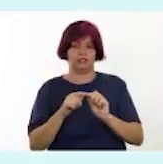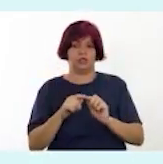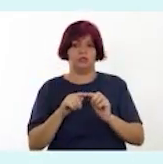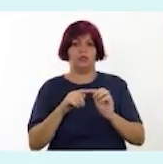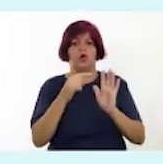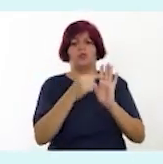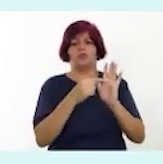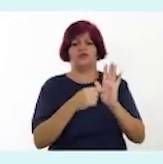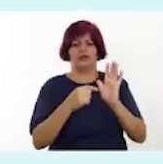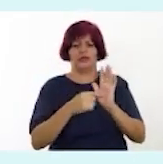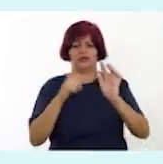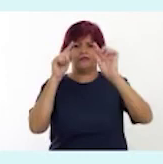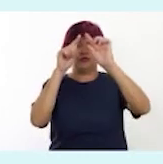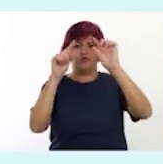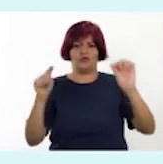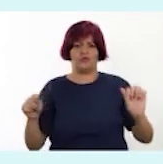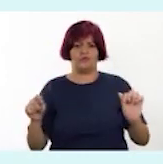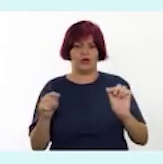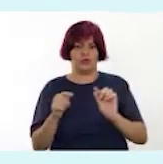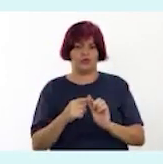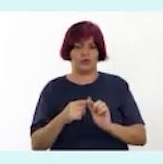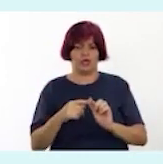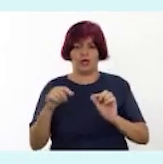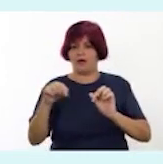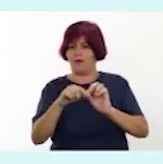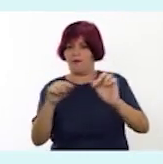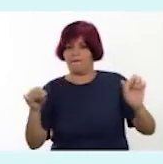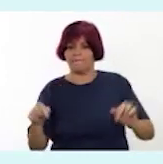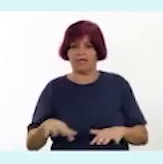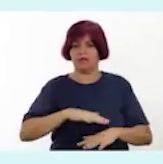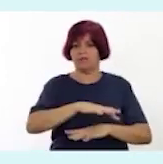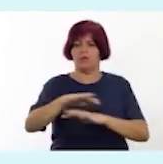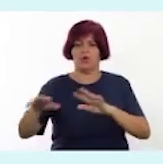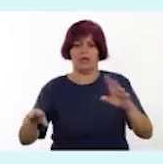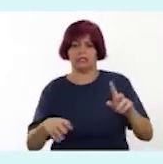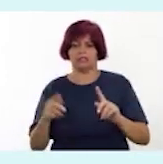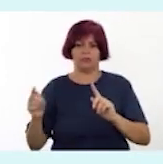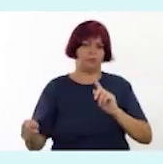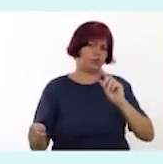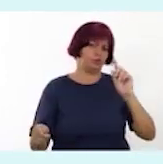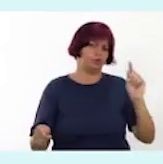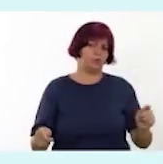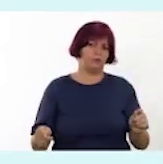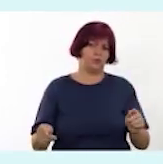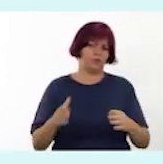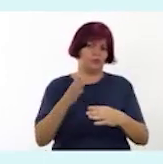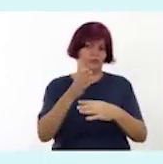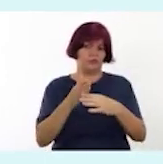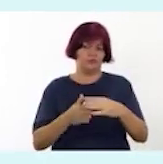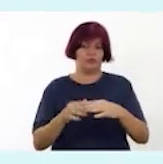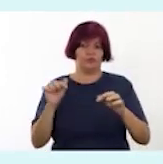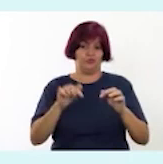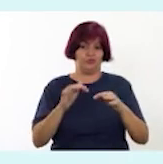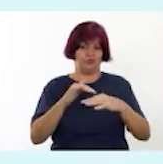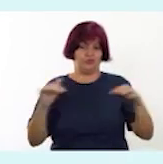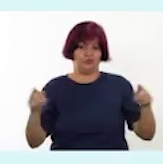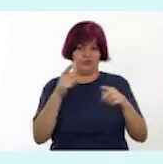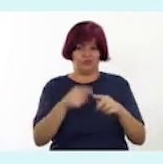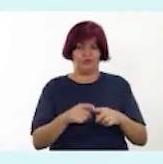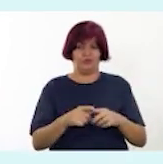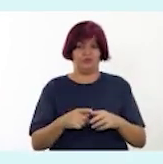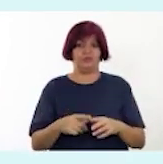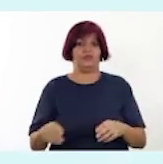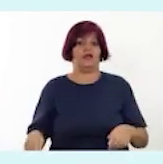clasifican los triángulos, el grupo de teoremas de Pitágoras, los perímetros, las áreas, la distancia entre dos puntos, el punto medio de un segmento,